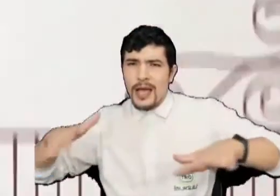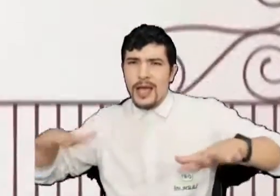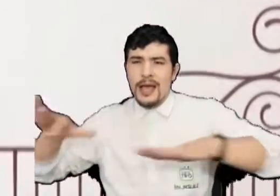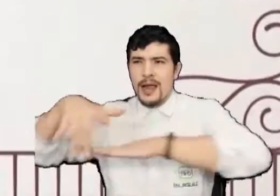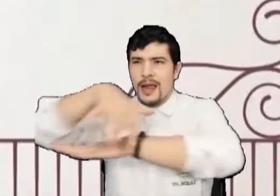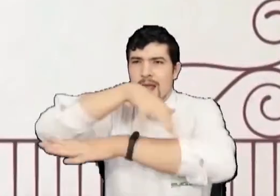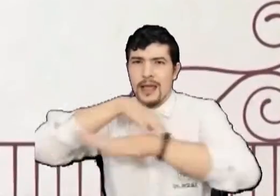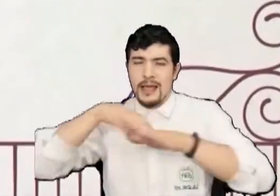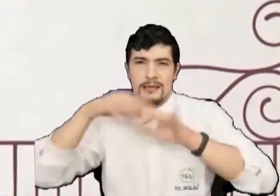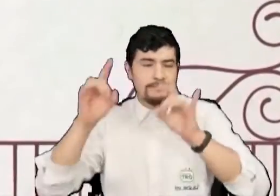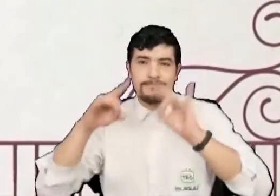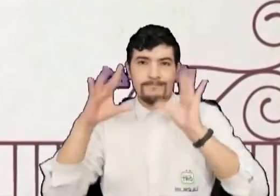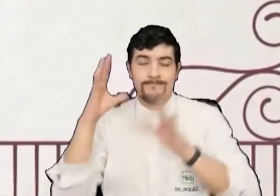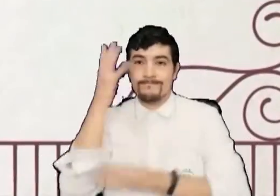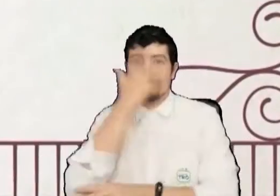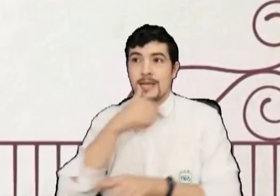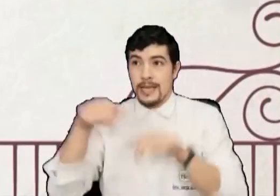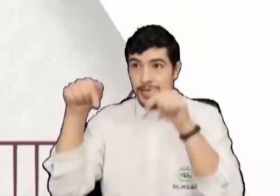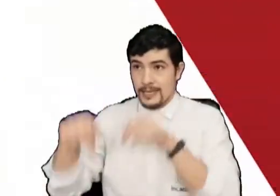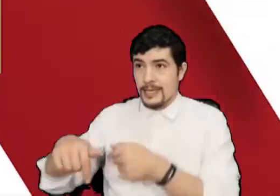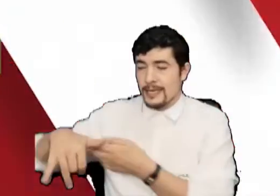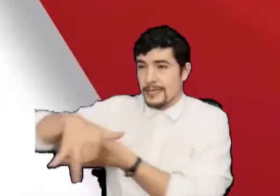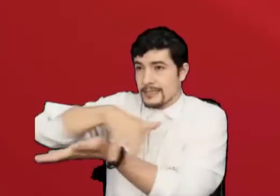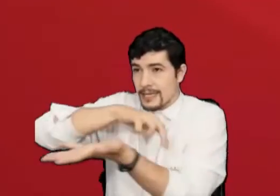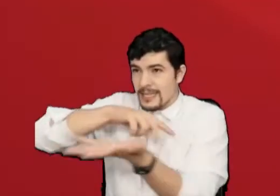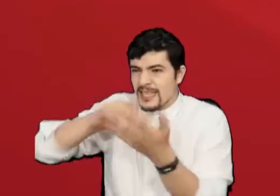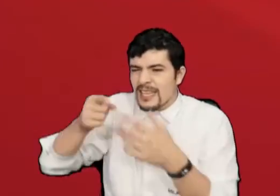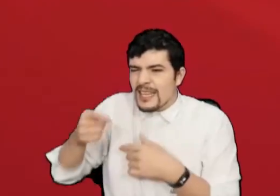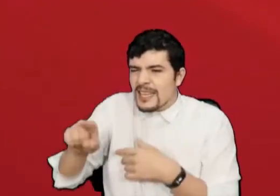te pierdas, Santander es por el Canal Tro.